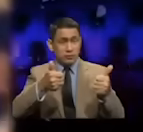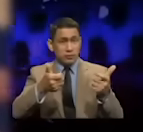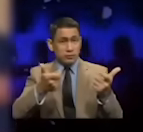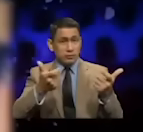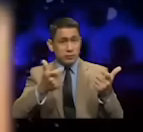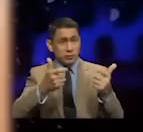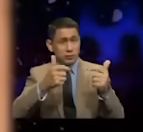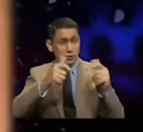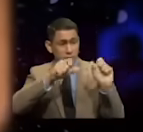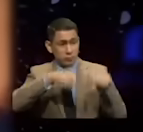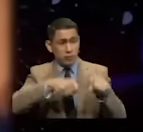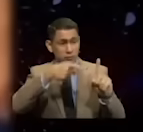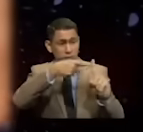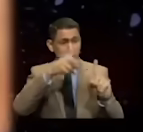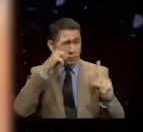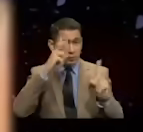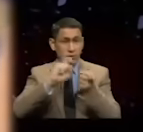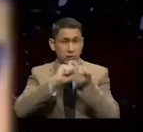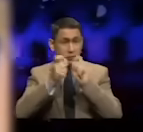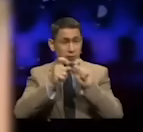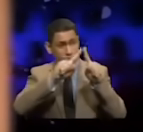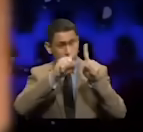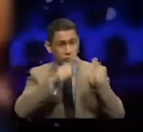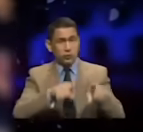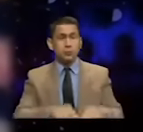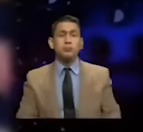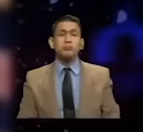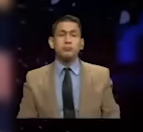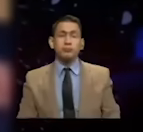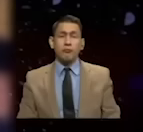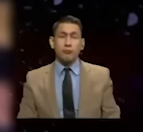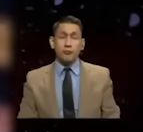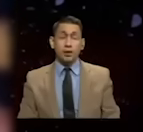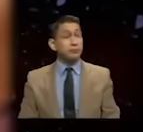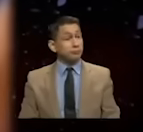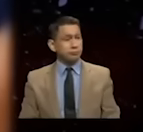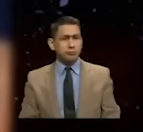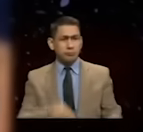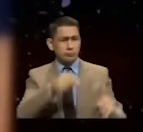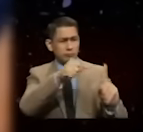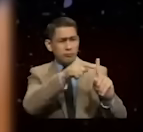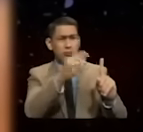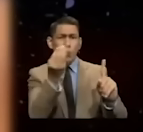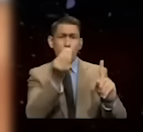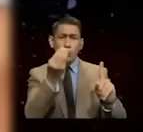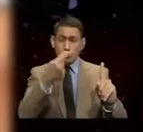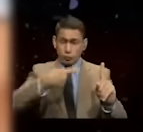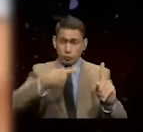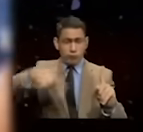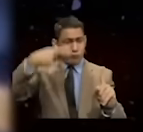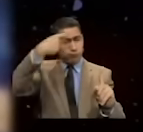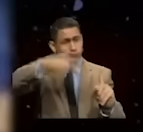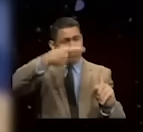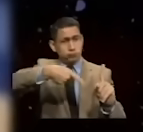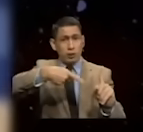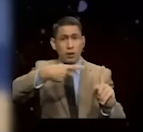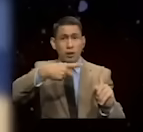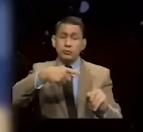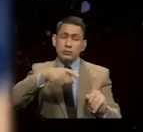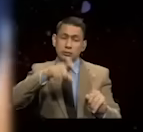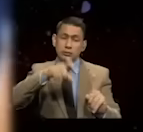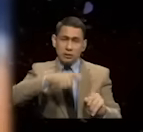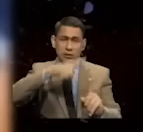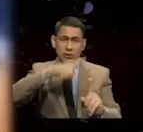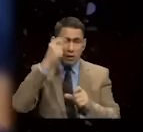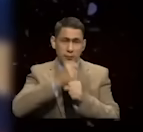vida? Tiene que cambiar, pues. La gente decía que se ponga a trabajar si era un muchacho joven. Pues el señor ya lo tenían fichado, que ya varias veces había